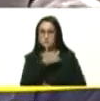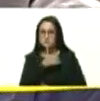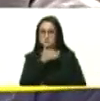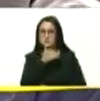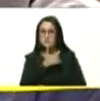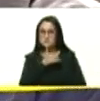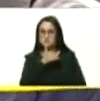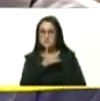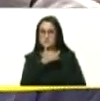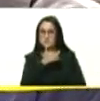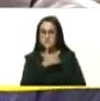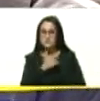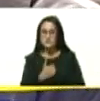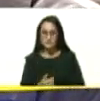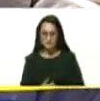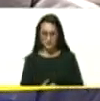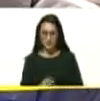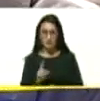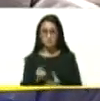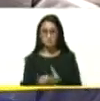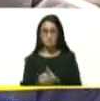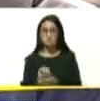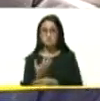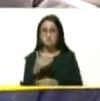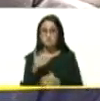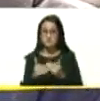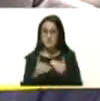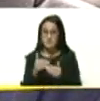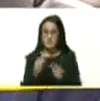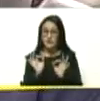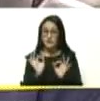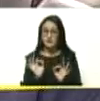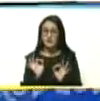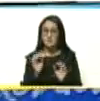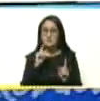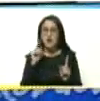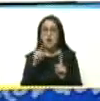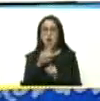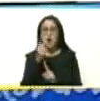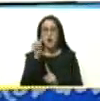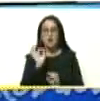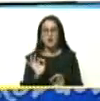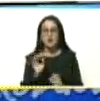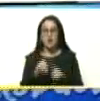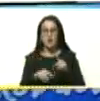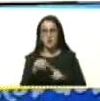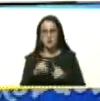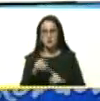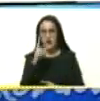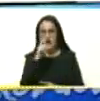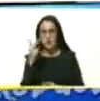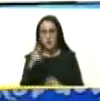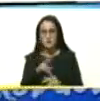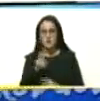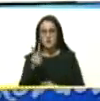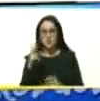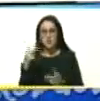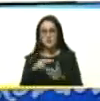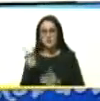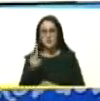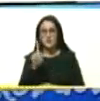perseverantemente, fuimos creando las condiciones para llegar al punto que hemos llegado. Año 2021, primer año